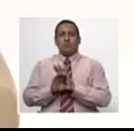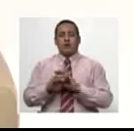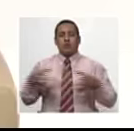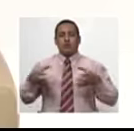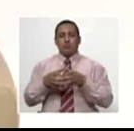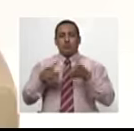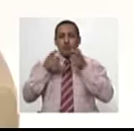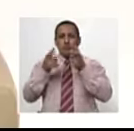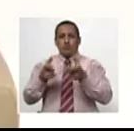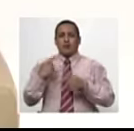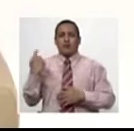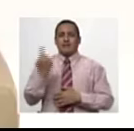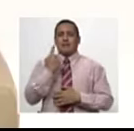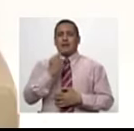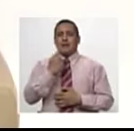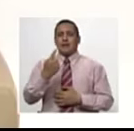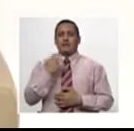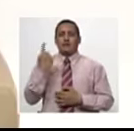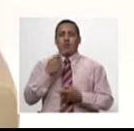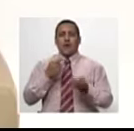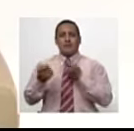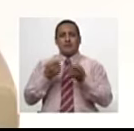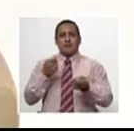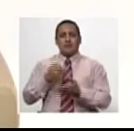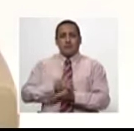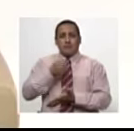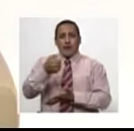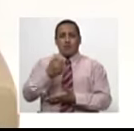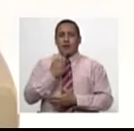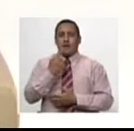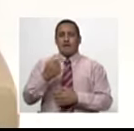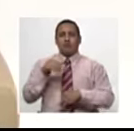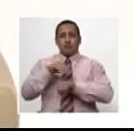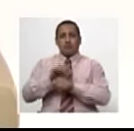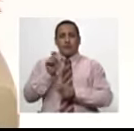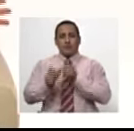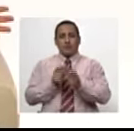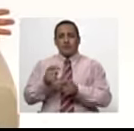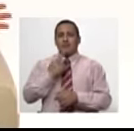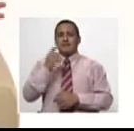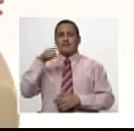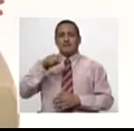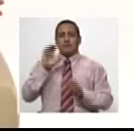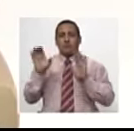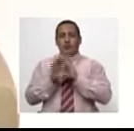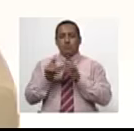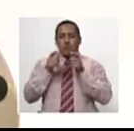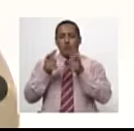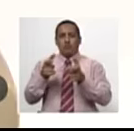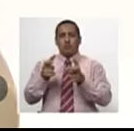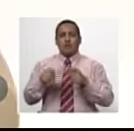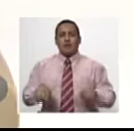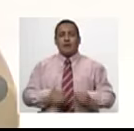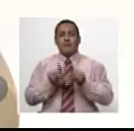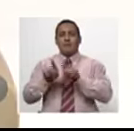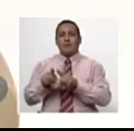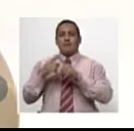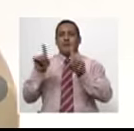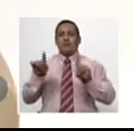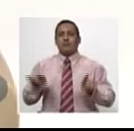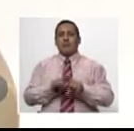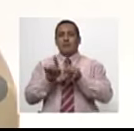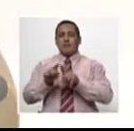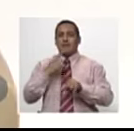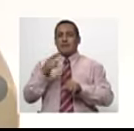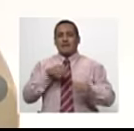el órgano de control institucional, también a nivel administrativo y remunerativamente respecto al personal, debe depender de la Contraloría, ¿no? Entonces, pero eso